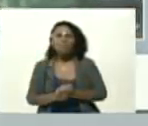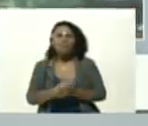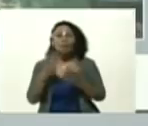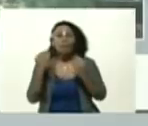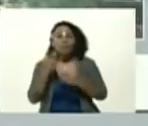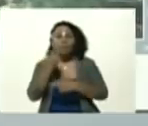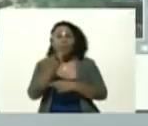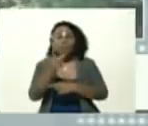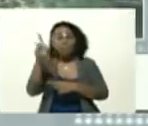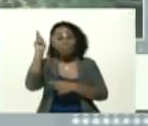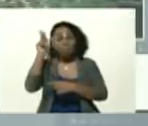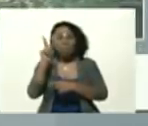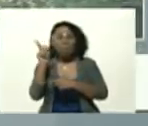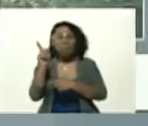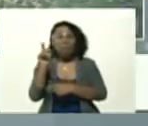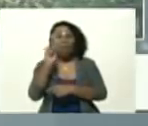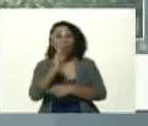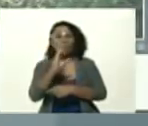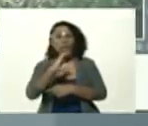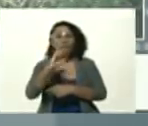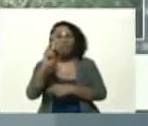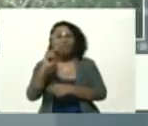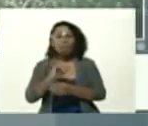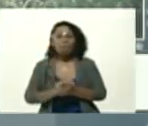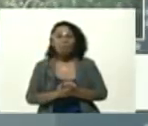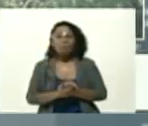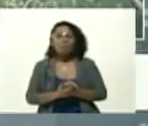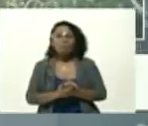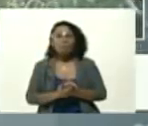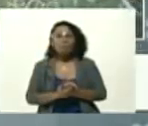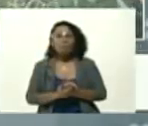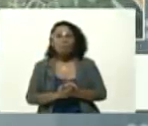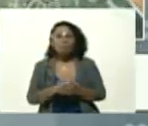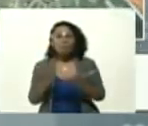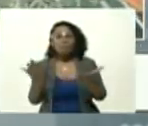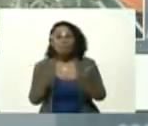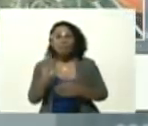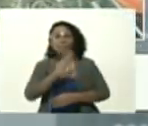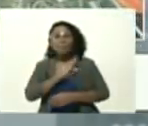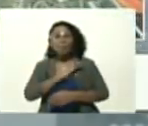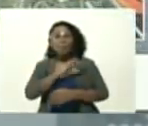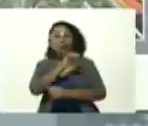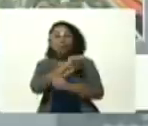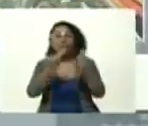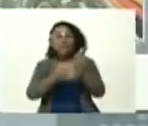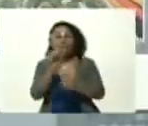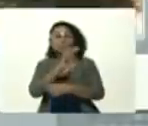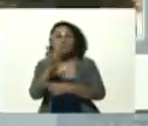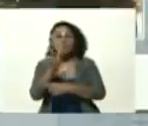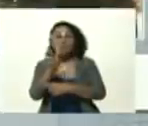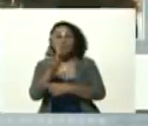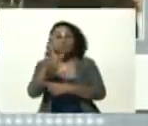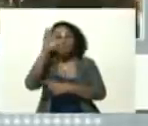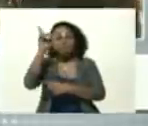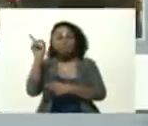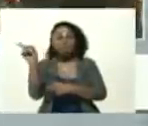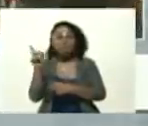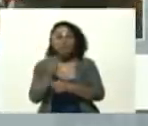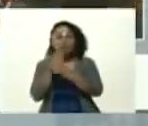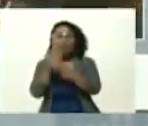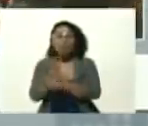ustedes han sido profesores ahí en la Universidad Central de Venezuela. La propia vicepresidenta ejecutiva es